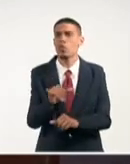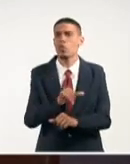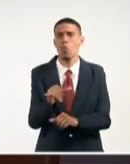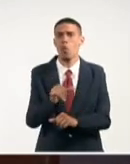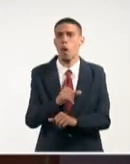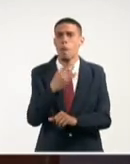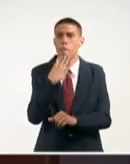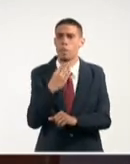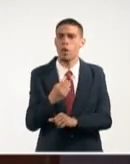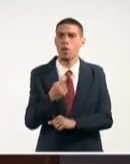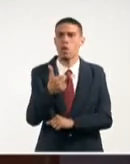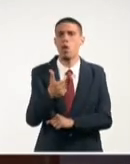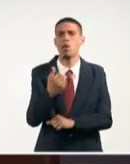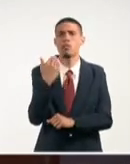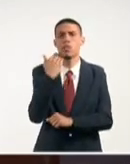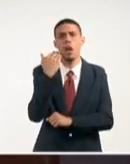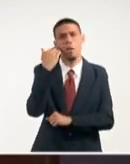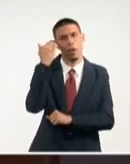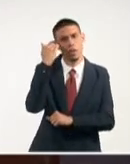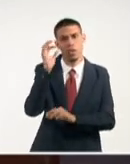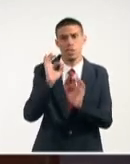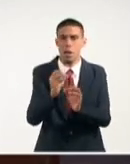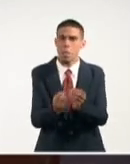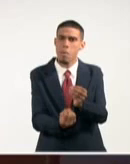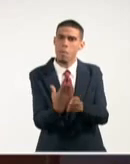inmensa capacidad creadora.